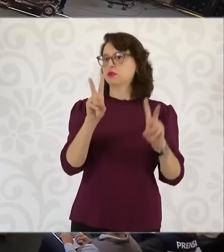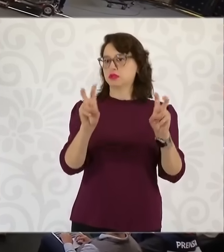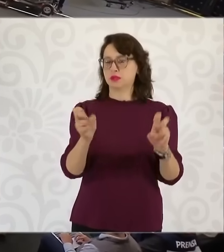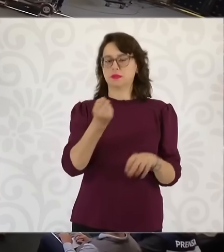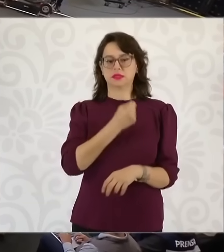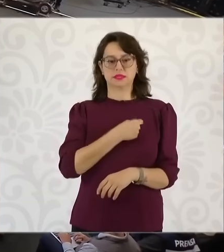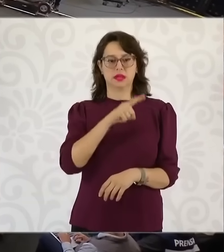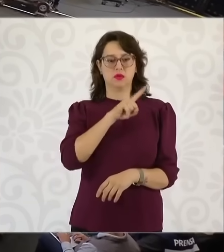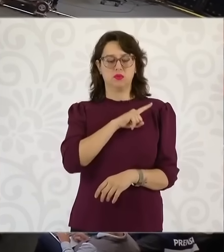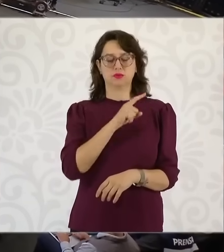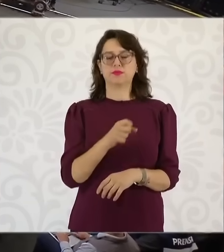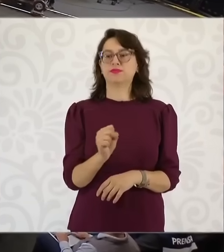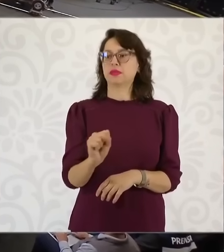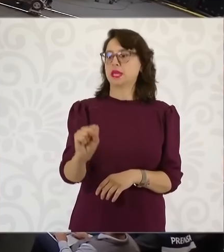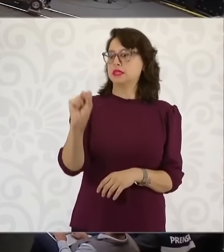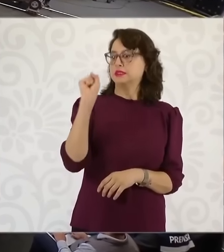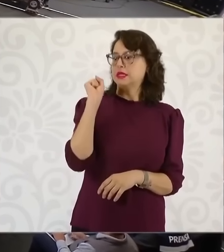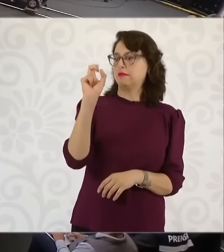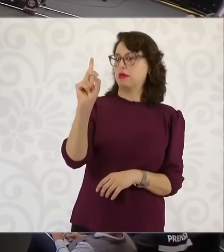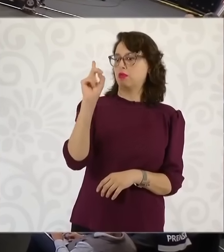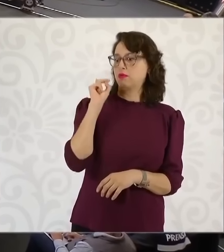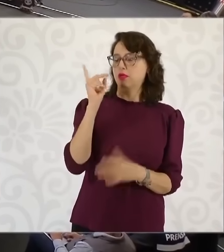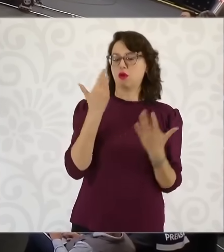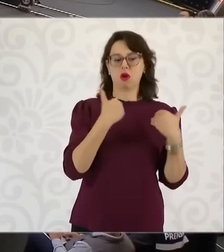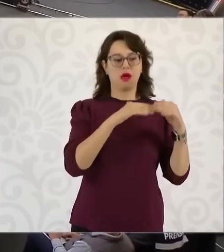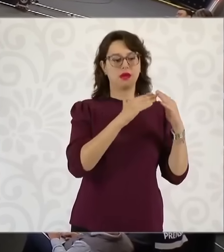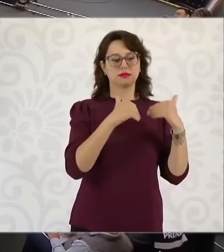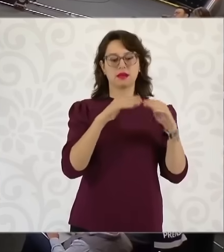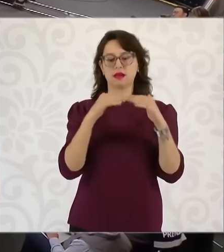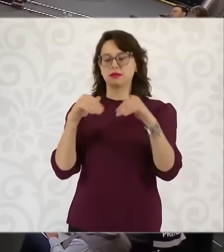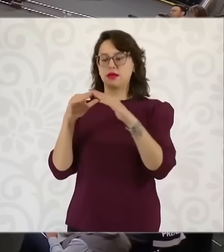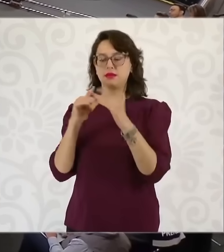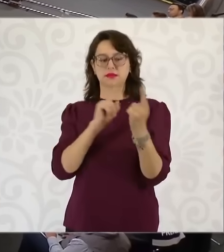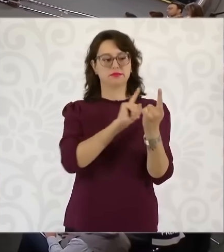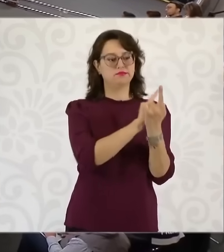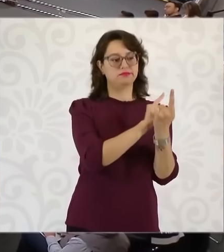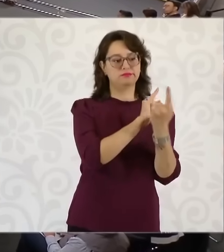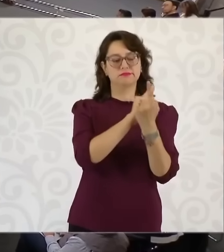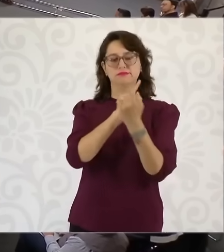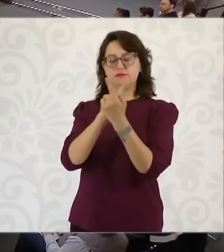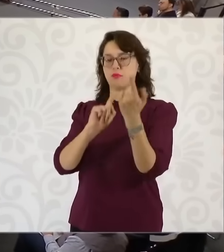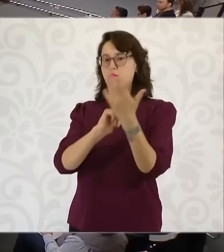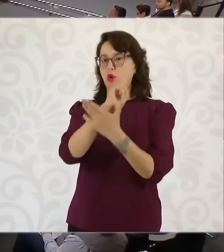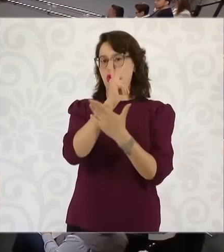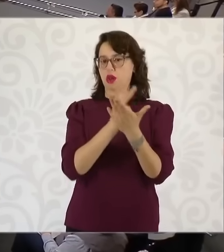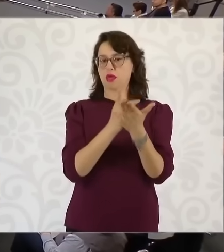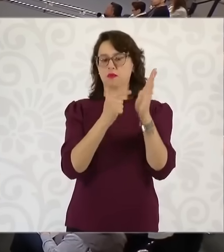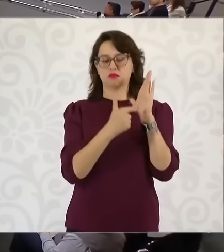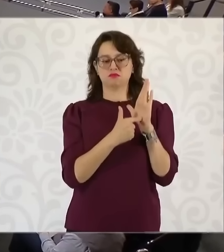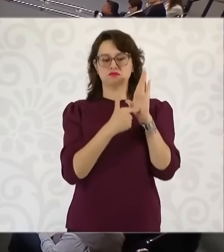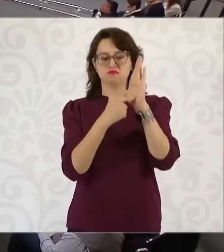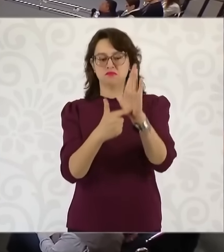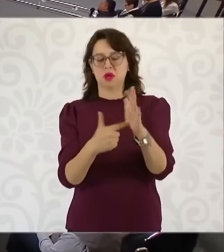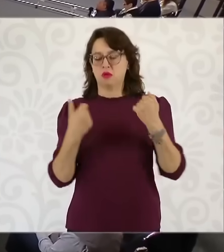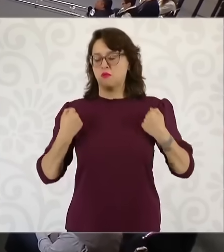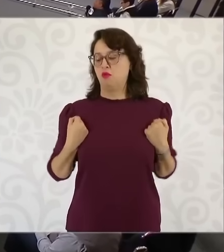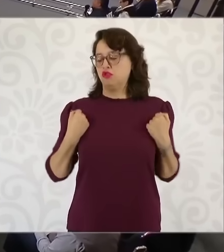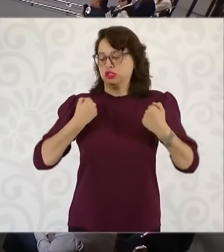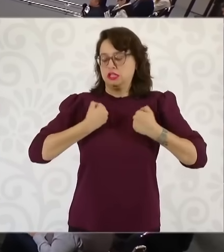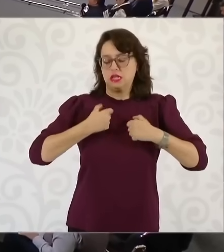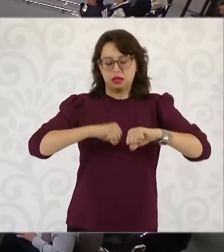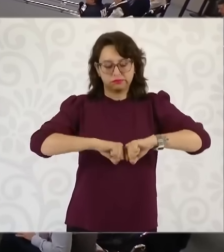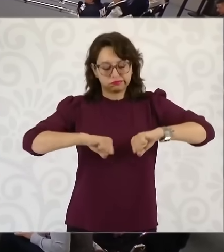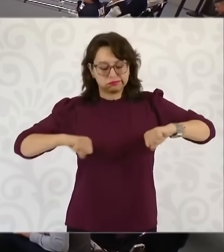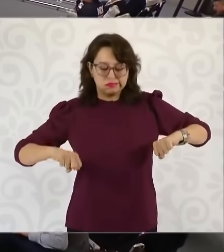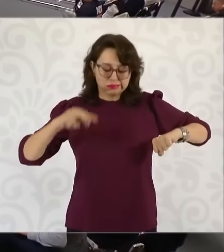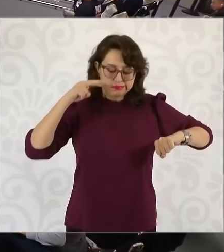cuando estuvo presentando el programa Salud Casa por Casa, pues de hecho nos enseñaron lo que contenían estas maletas, cómo iban a operar